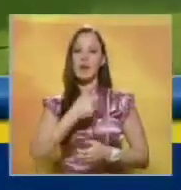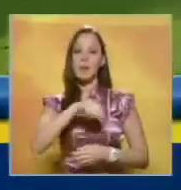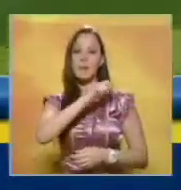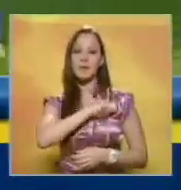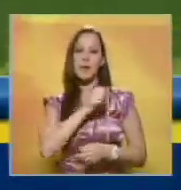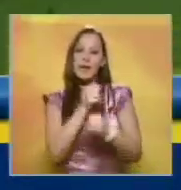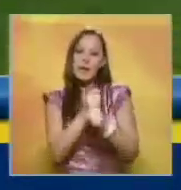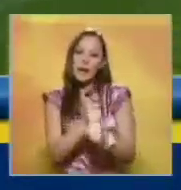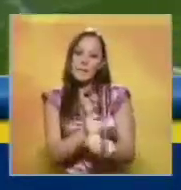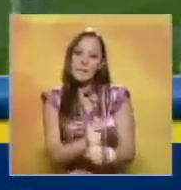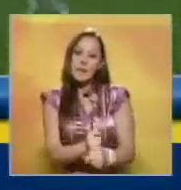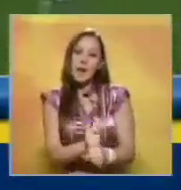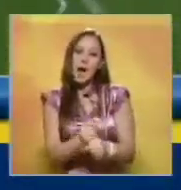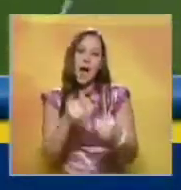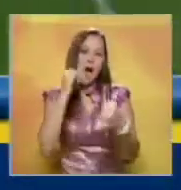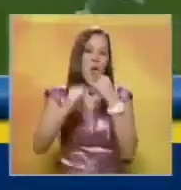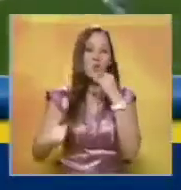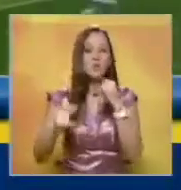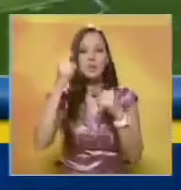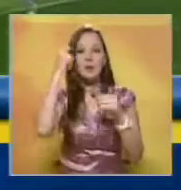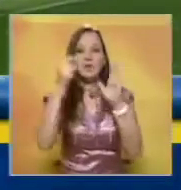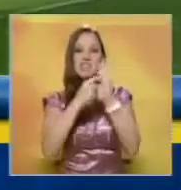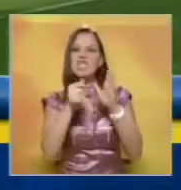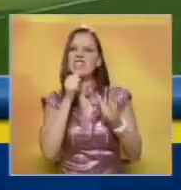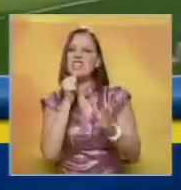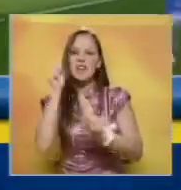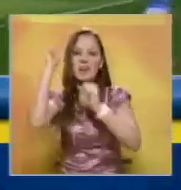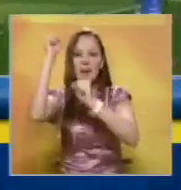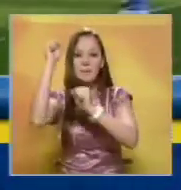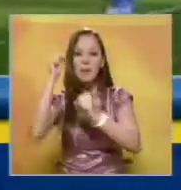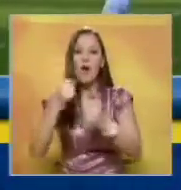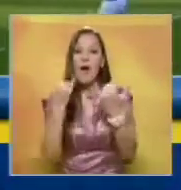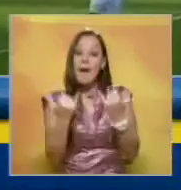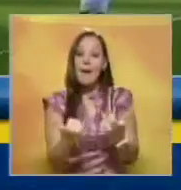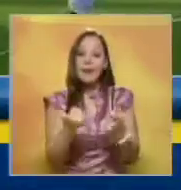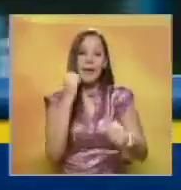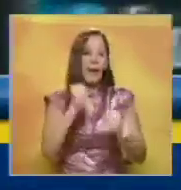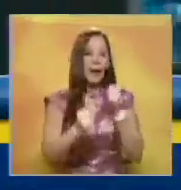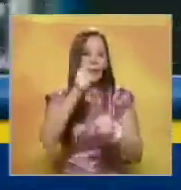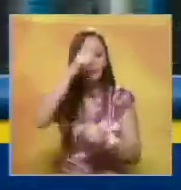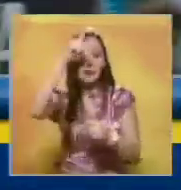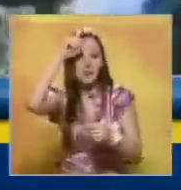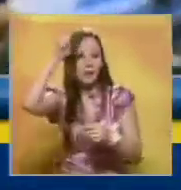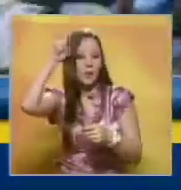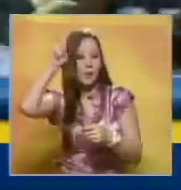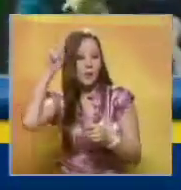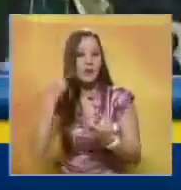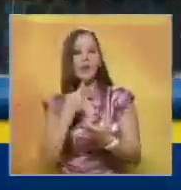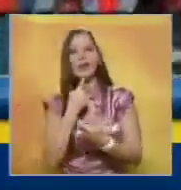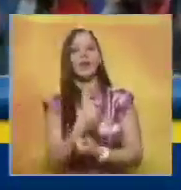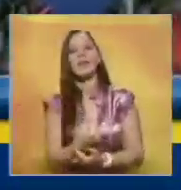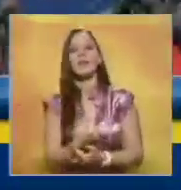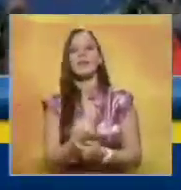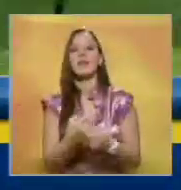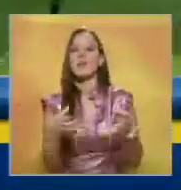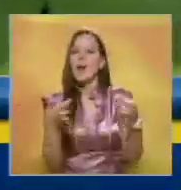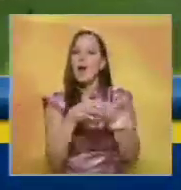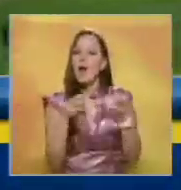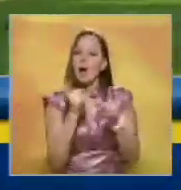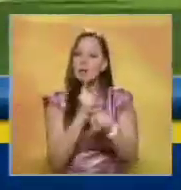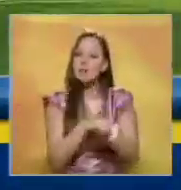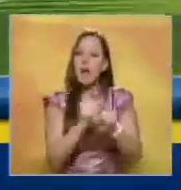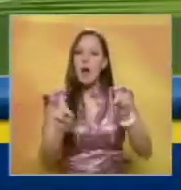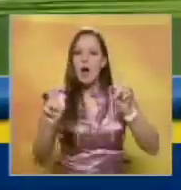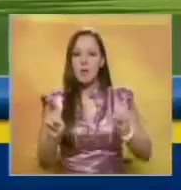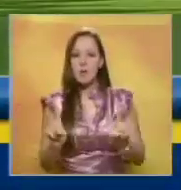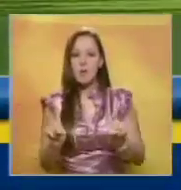hasta la última fecha para conocer al campeón de la Liga. Este domingo el Atlético de Madrid perdió la oportunidad de asegurar el título tras empatar 1 con el Málaga. Samuel